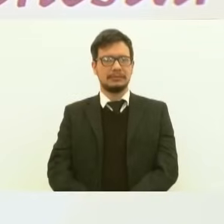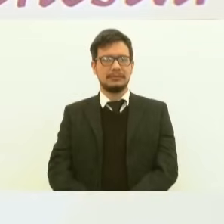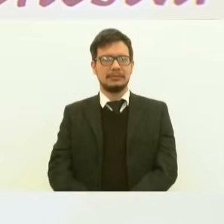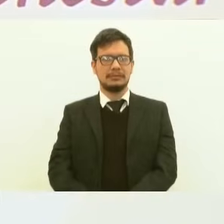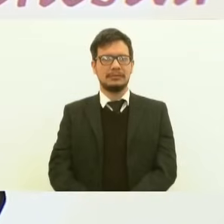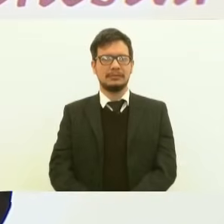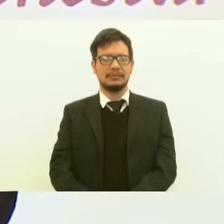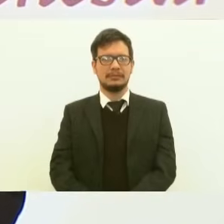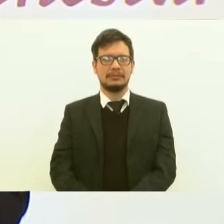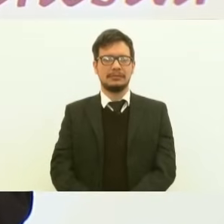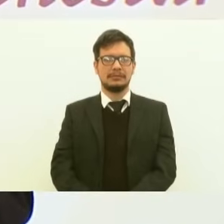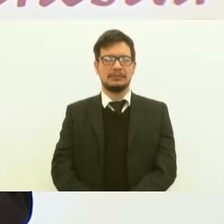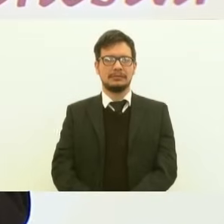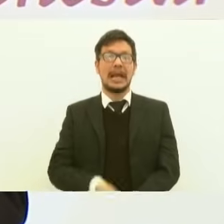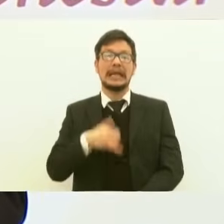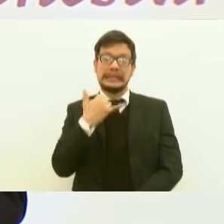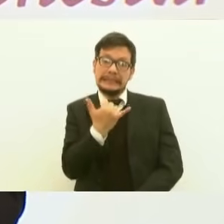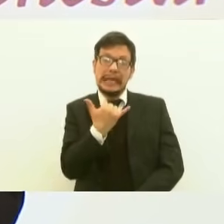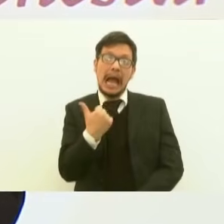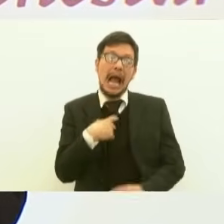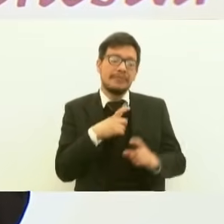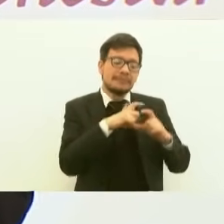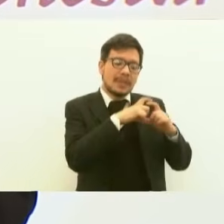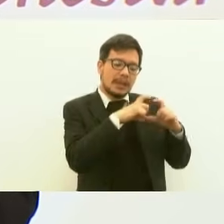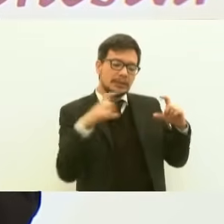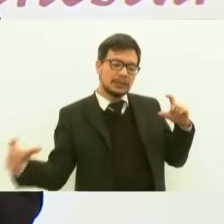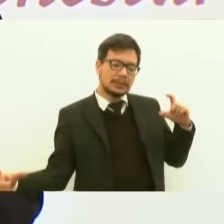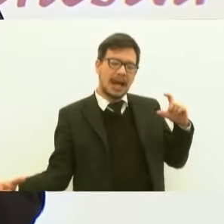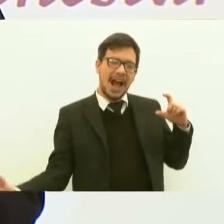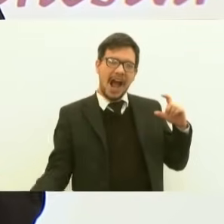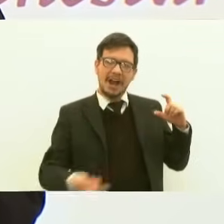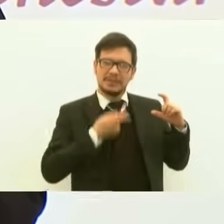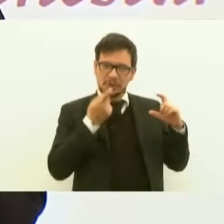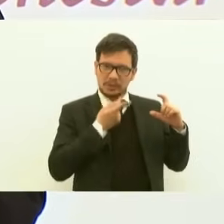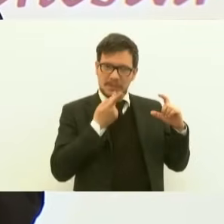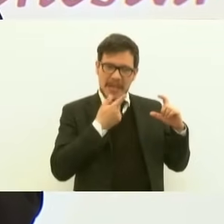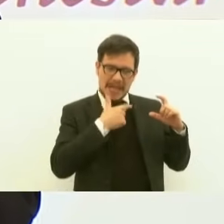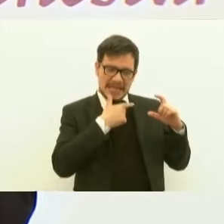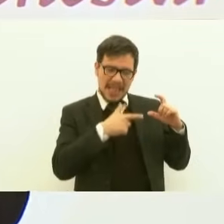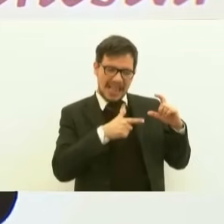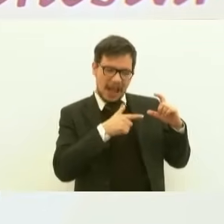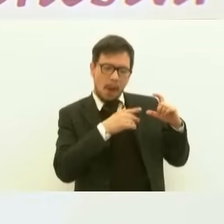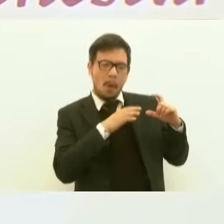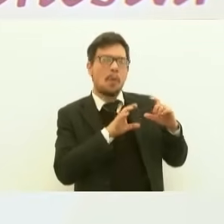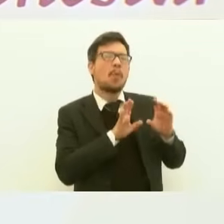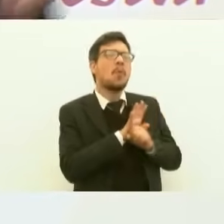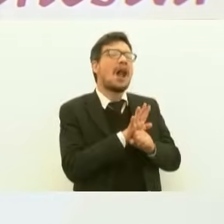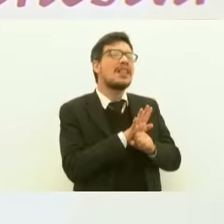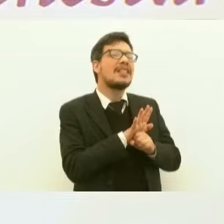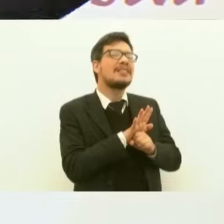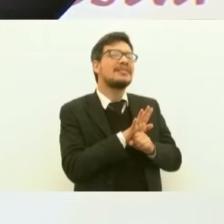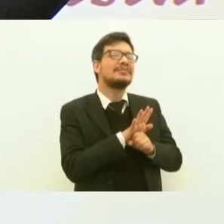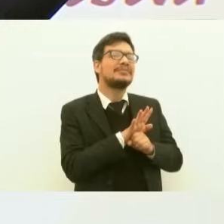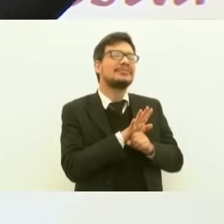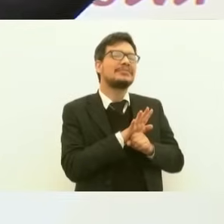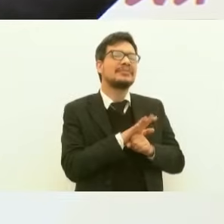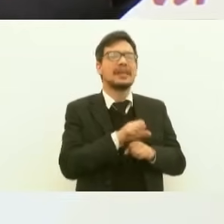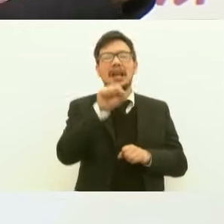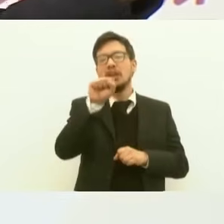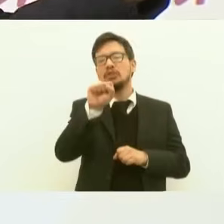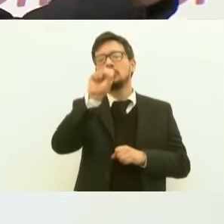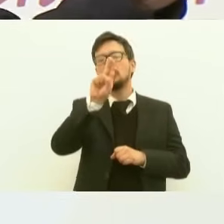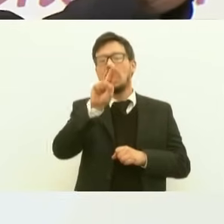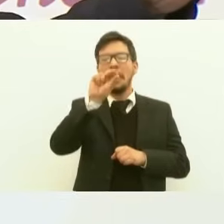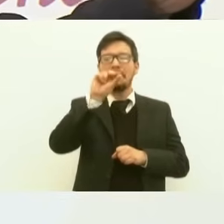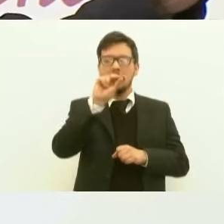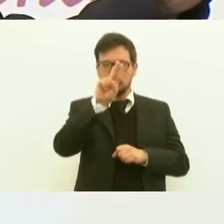¿Y cuál era el lema de Francisco y Madero? Sufragio efectivo, no